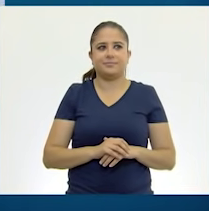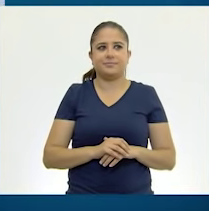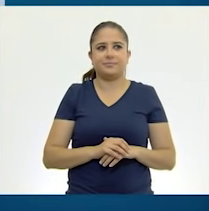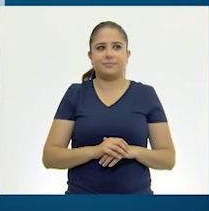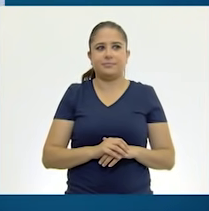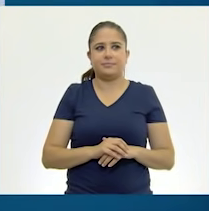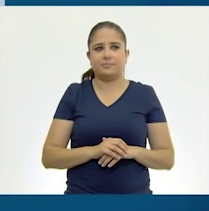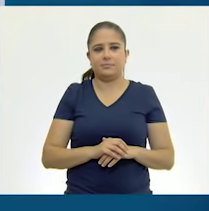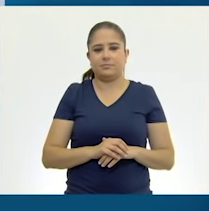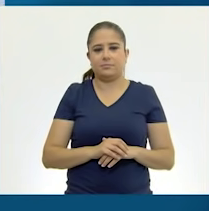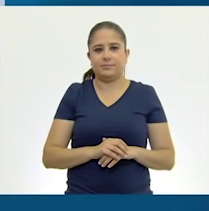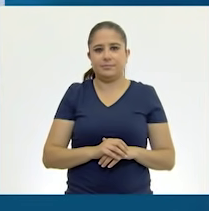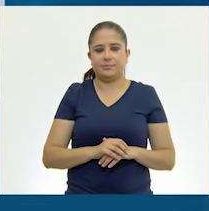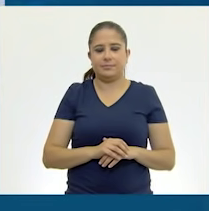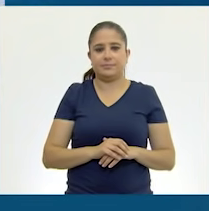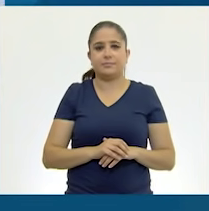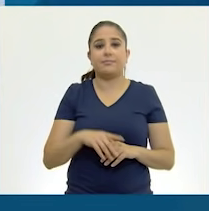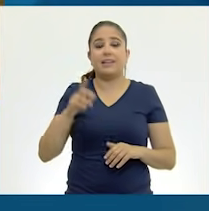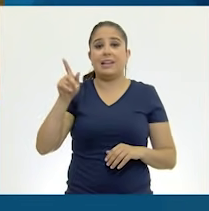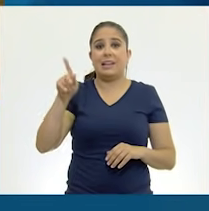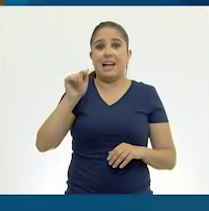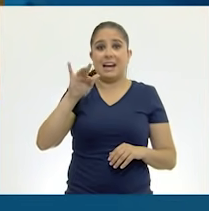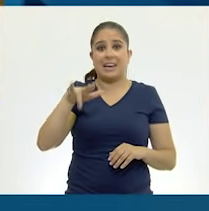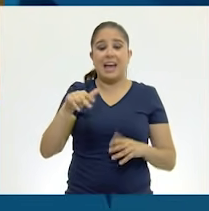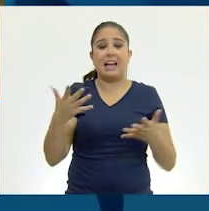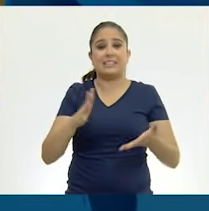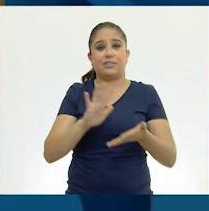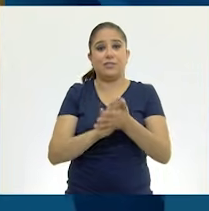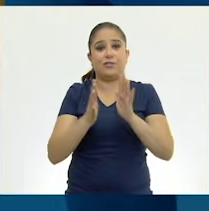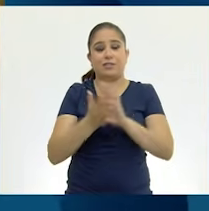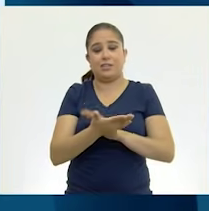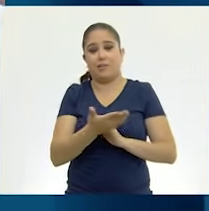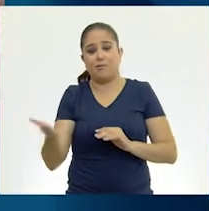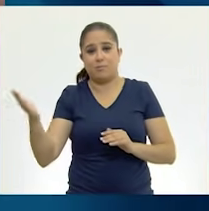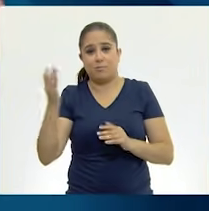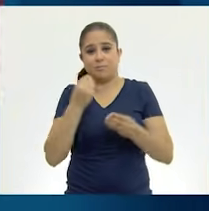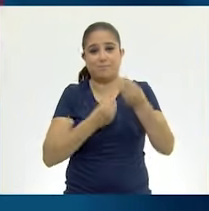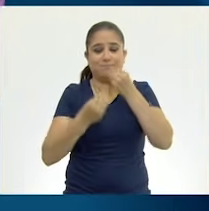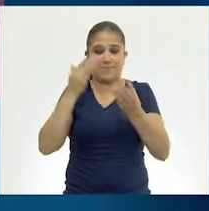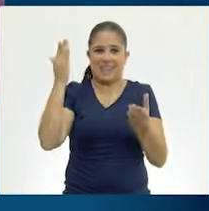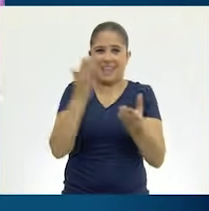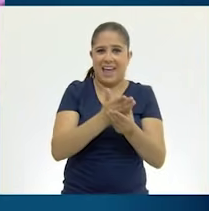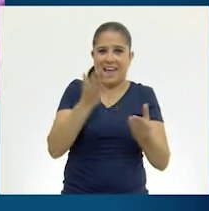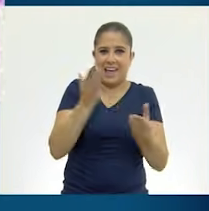La lavaría. Karina va a hacer las tortillas para comérnoslas en taco.